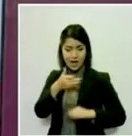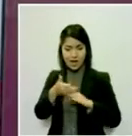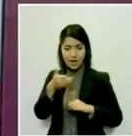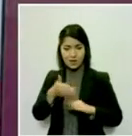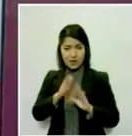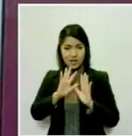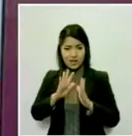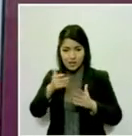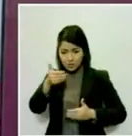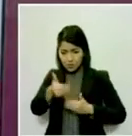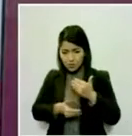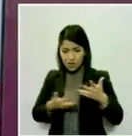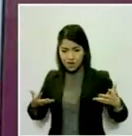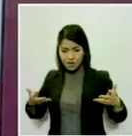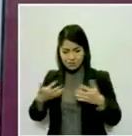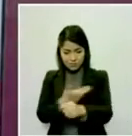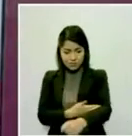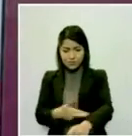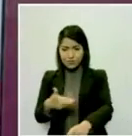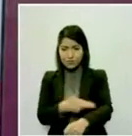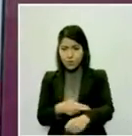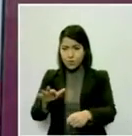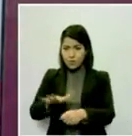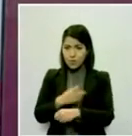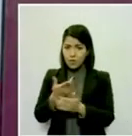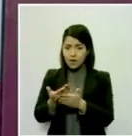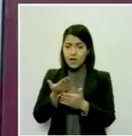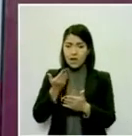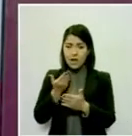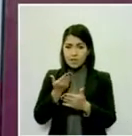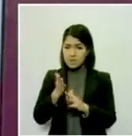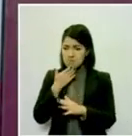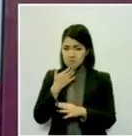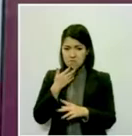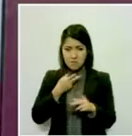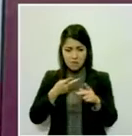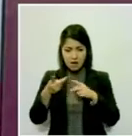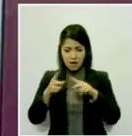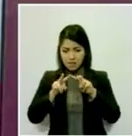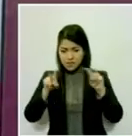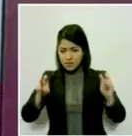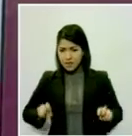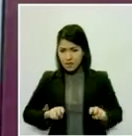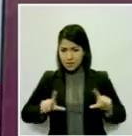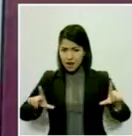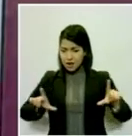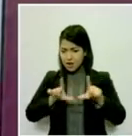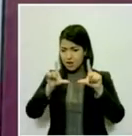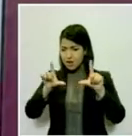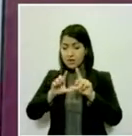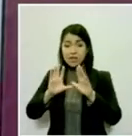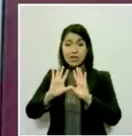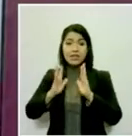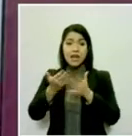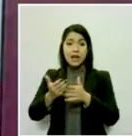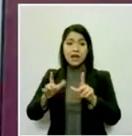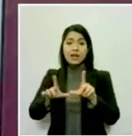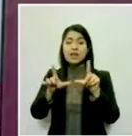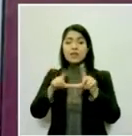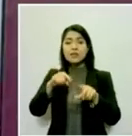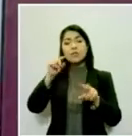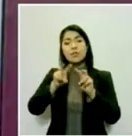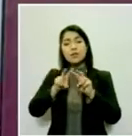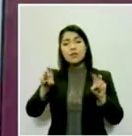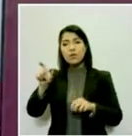sujetado a proceso a estas personas, porque lo hicimos, se preparó muy bien el tema. Ya estábamos preparados para